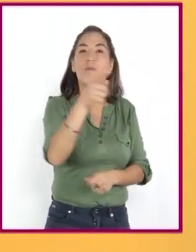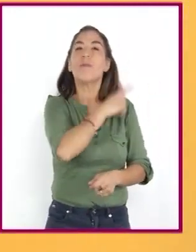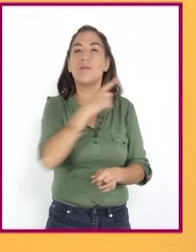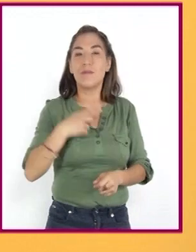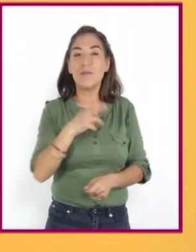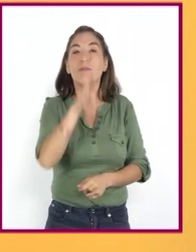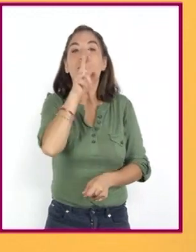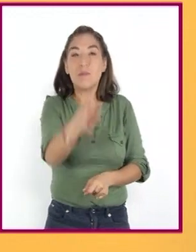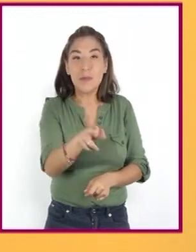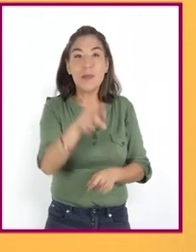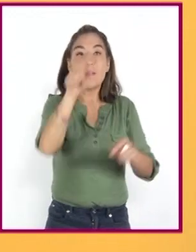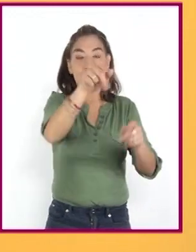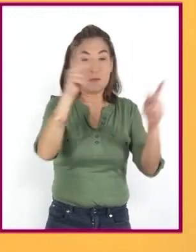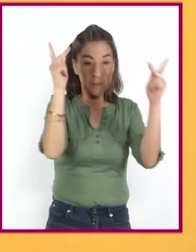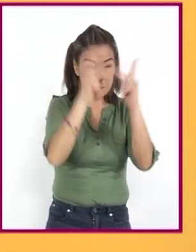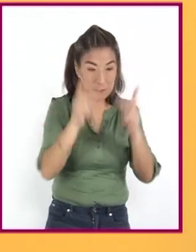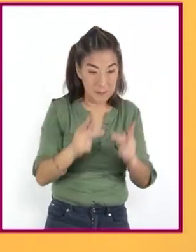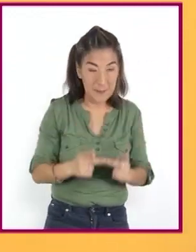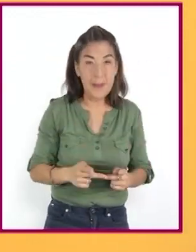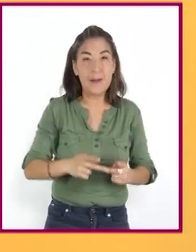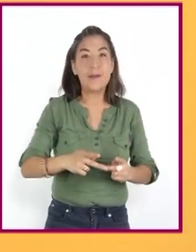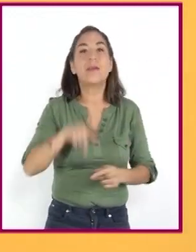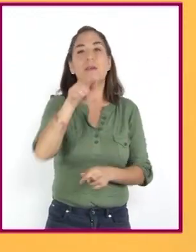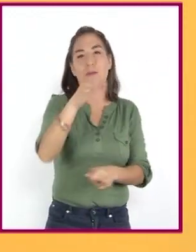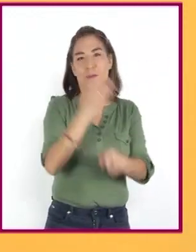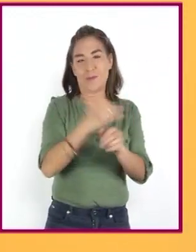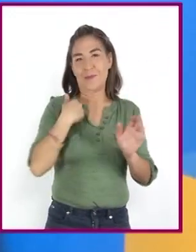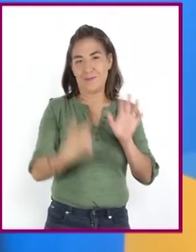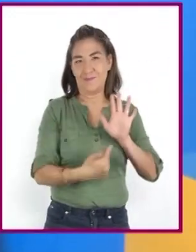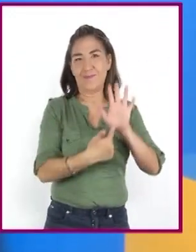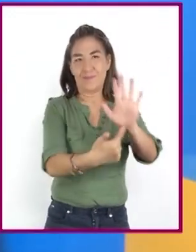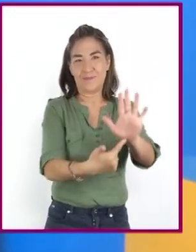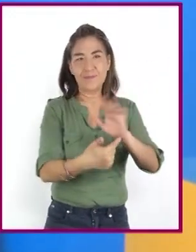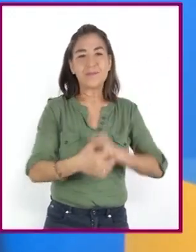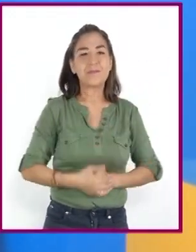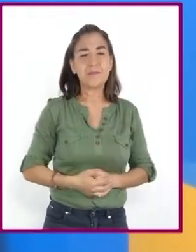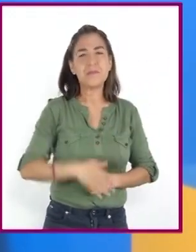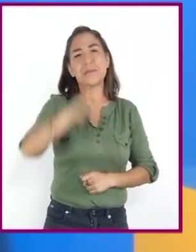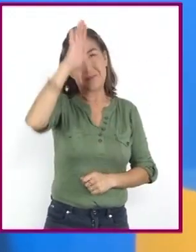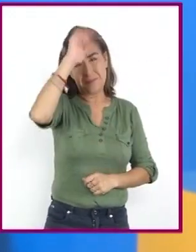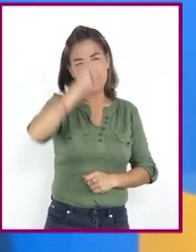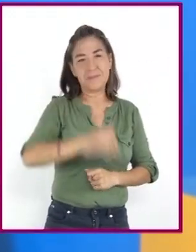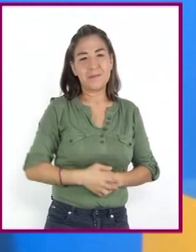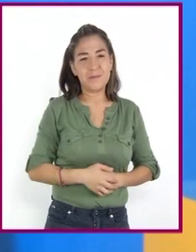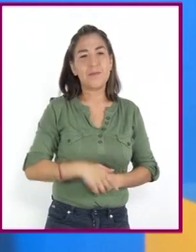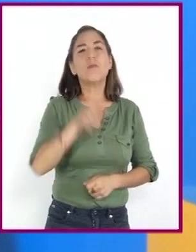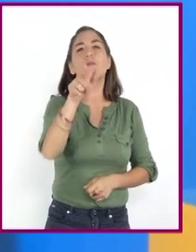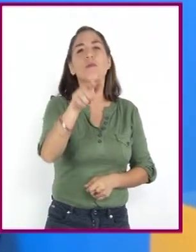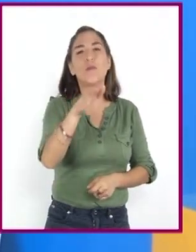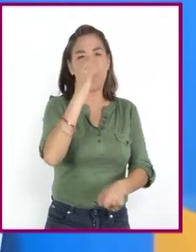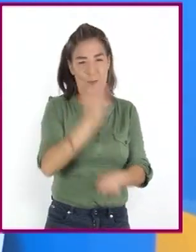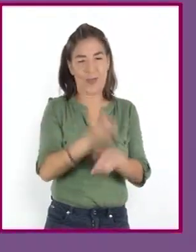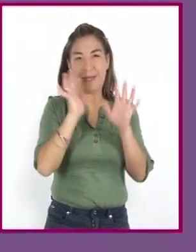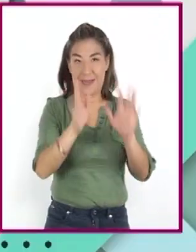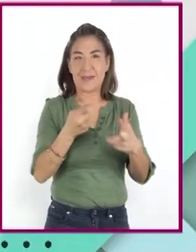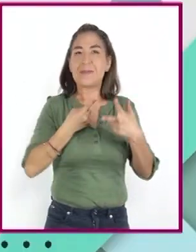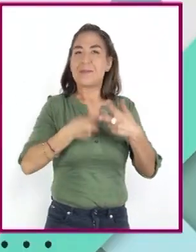y corroboren su respuesta con la que daremos. De acuerdo. ¿Qué les parece si